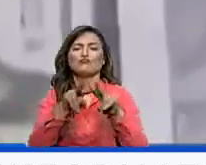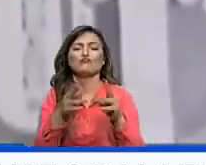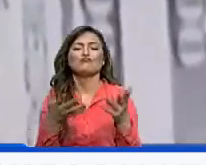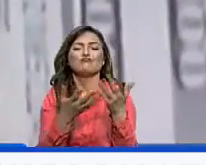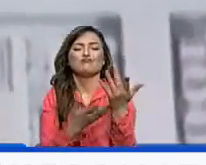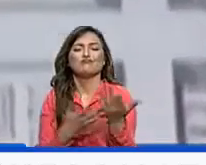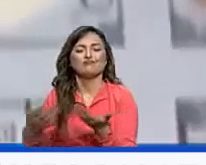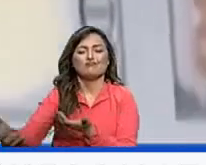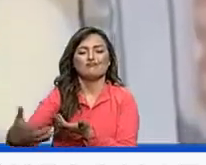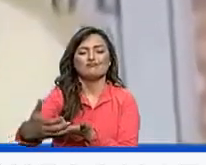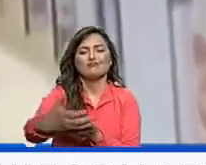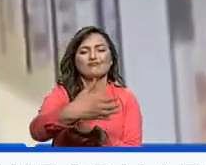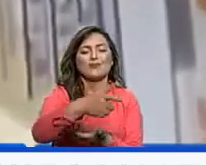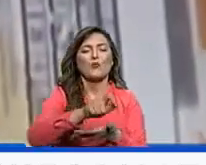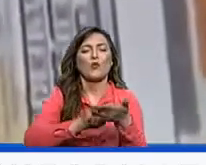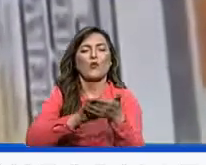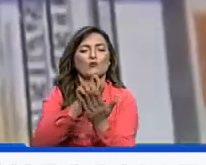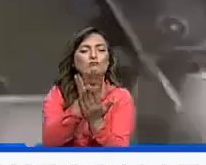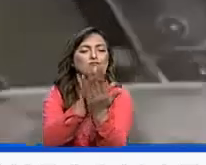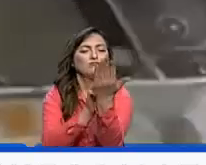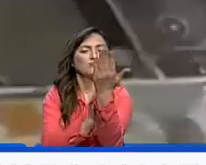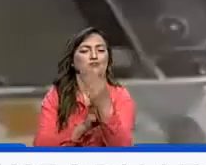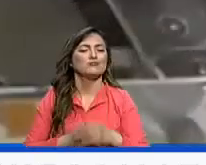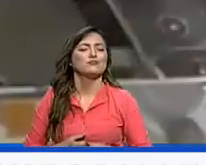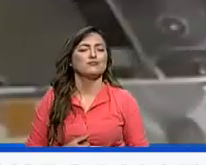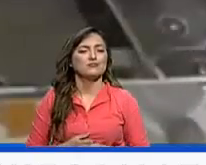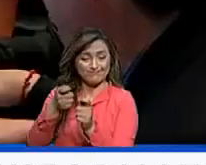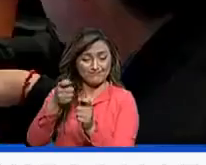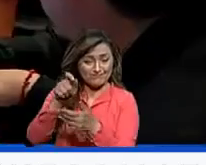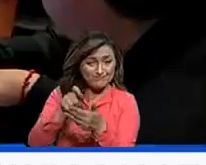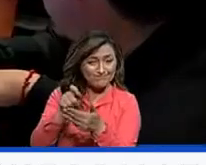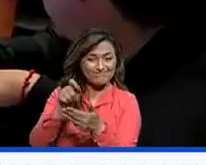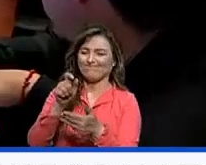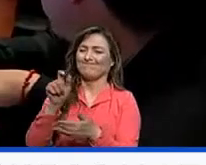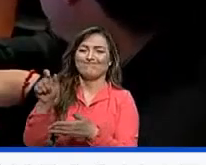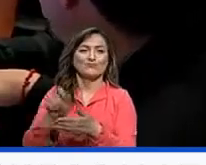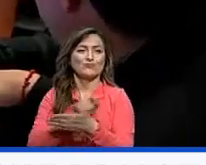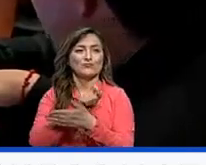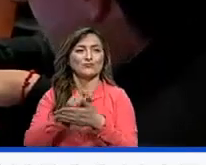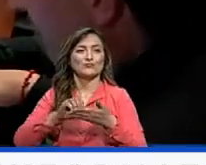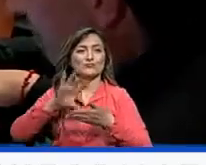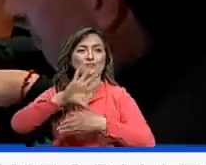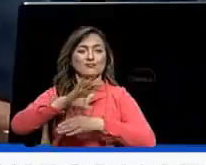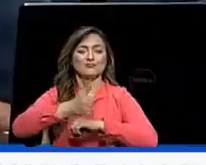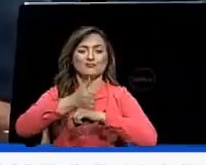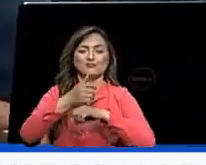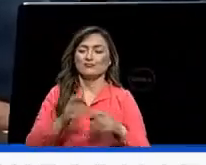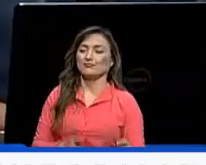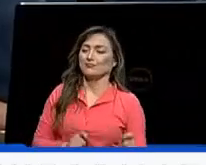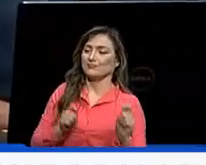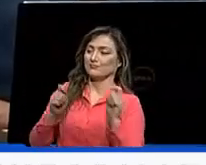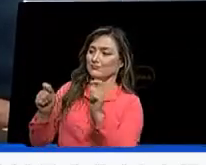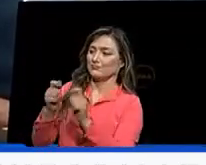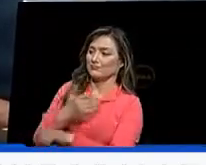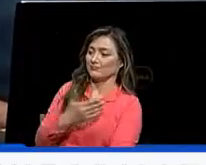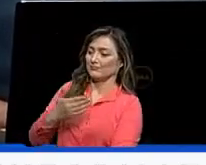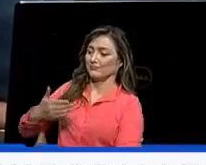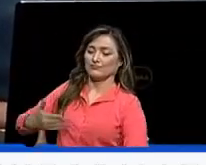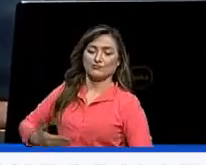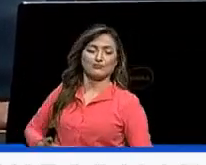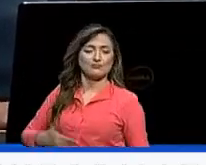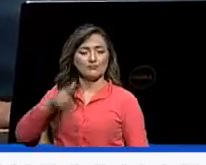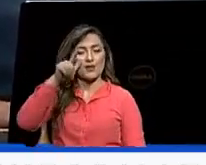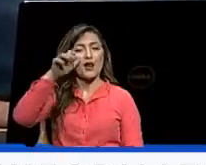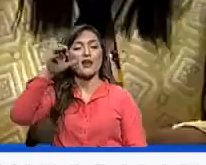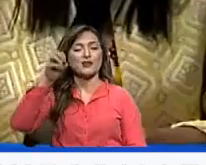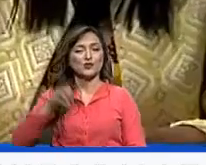que se espera recaudar con la aprobación de este proyecto, estará en ella. Y esa noche el Consejo de Administración Legislativa, CAL, decidió devolver